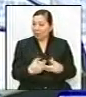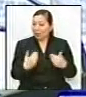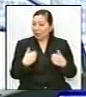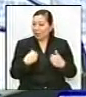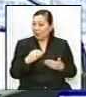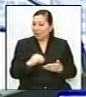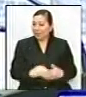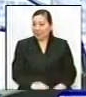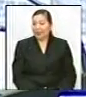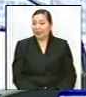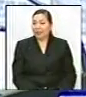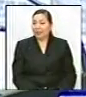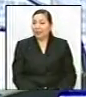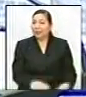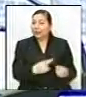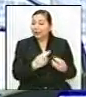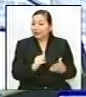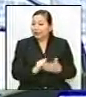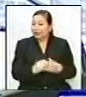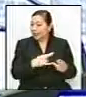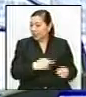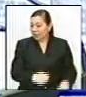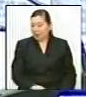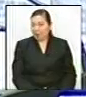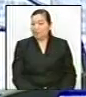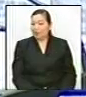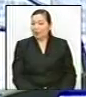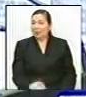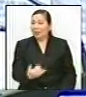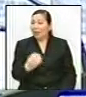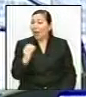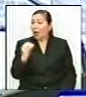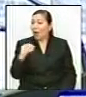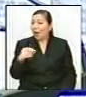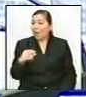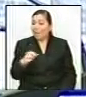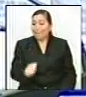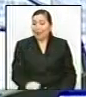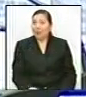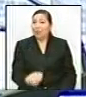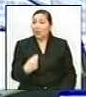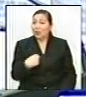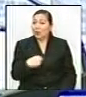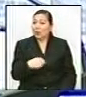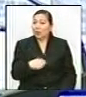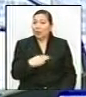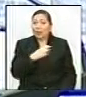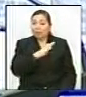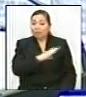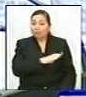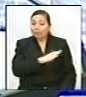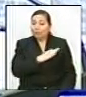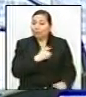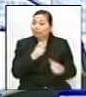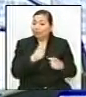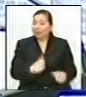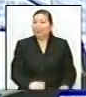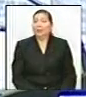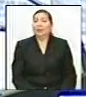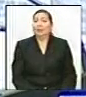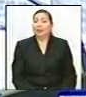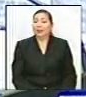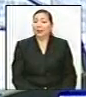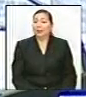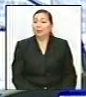quien le corresponde asumir dicha responsabilidad es a la OMPE. Y a nosotros como Parlamento fiscalizar y supervisar y sobre